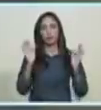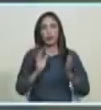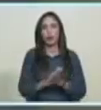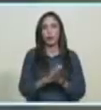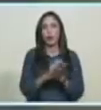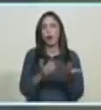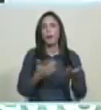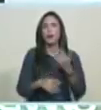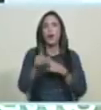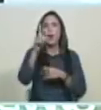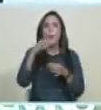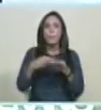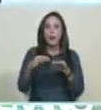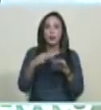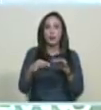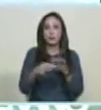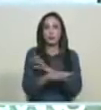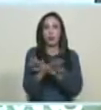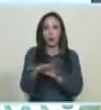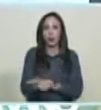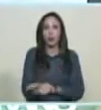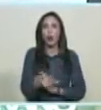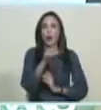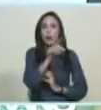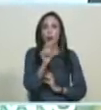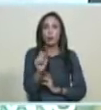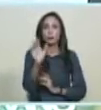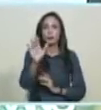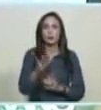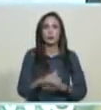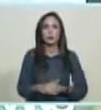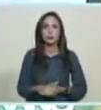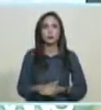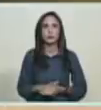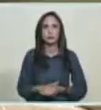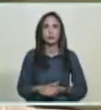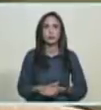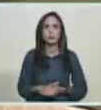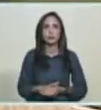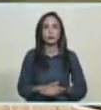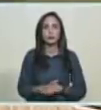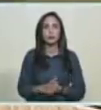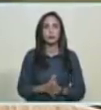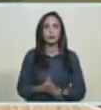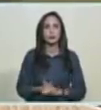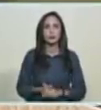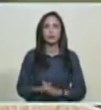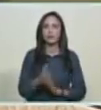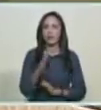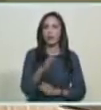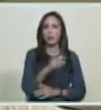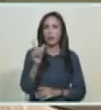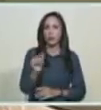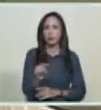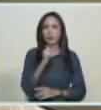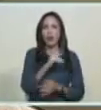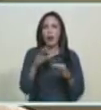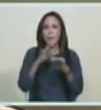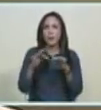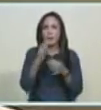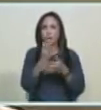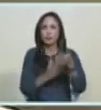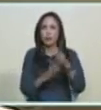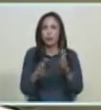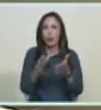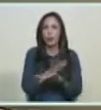cuesta casi un petro el lingotico, de 1.5, ¿verdad, Castro Sotelo? Un poquito menos de un petro.